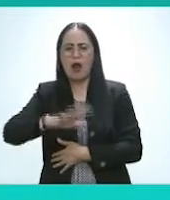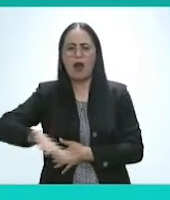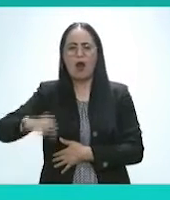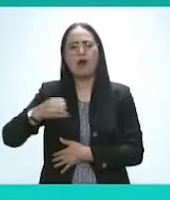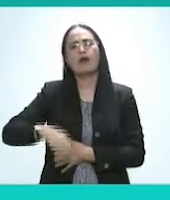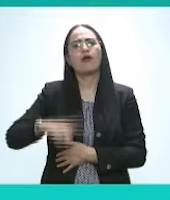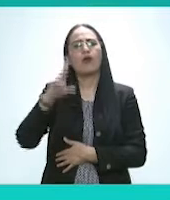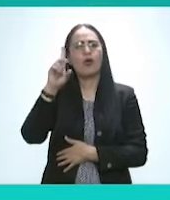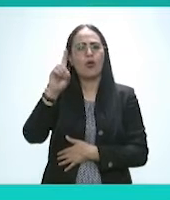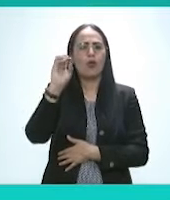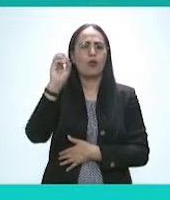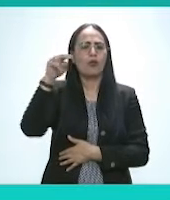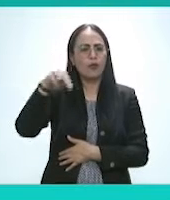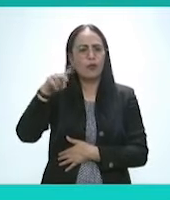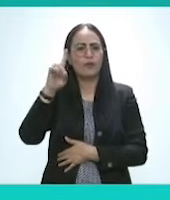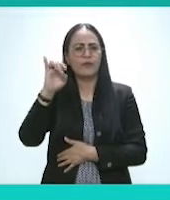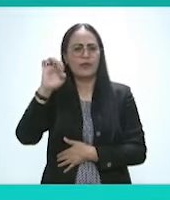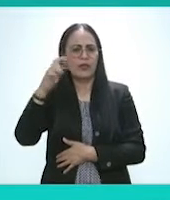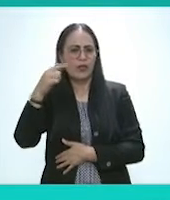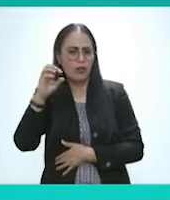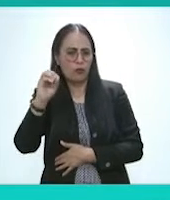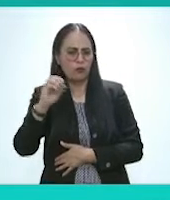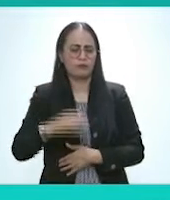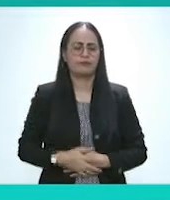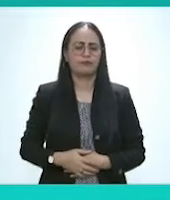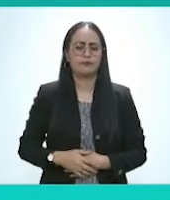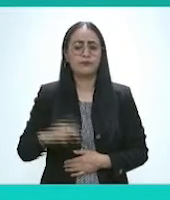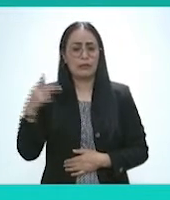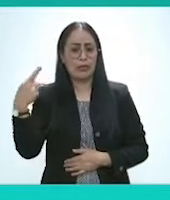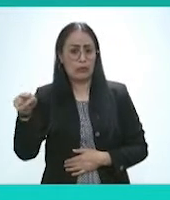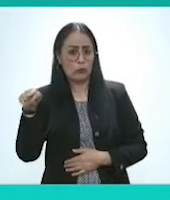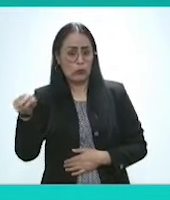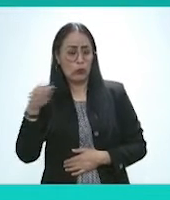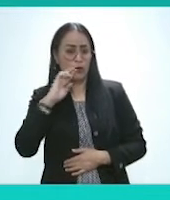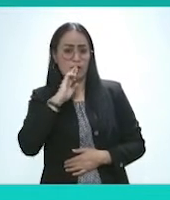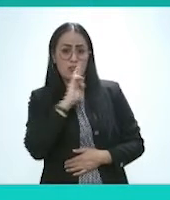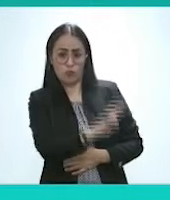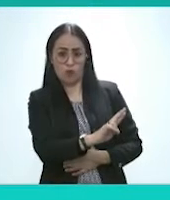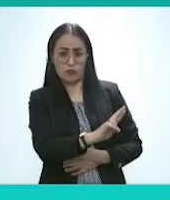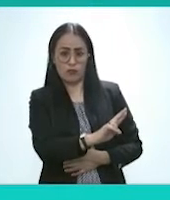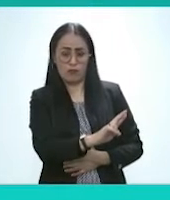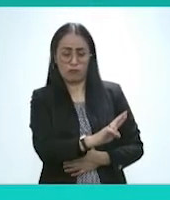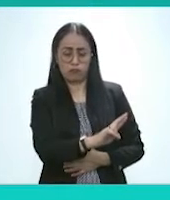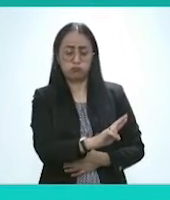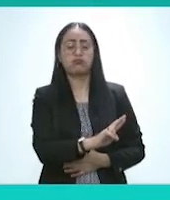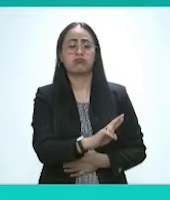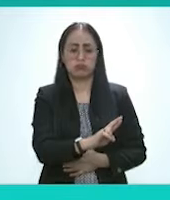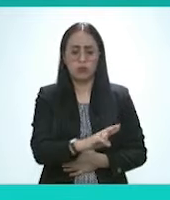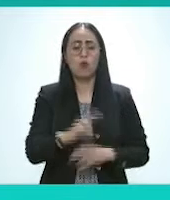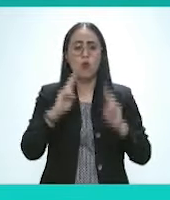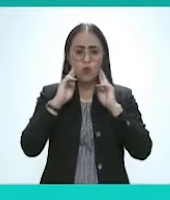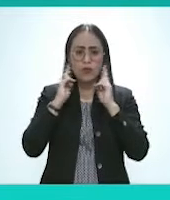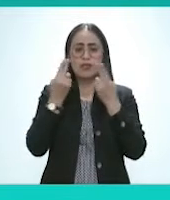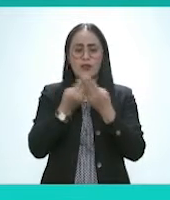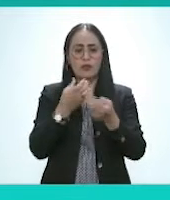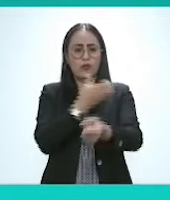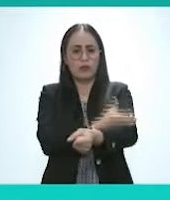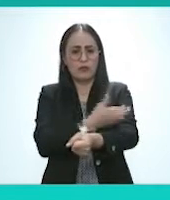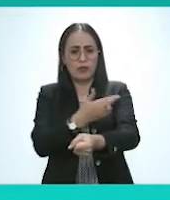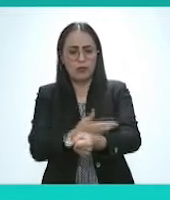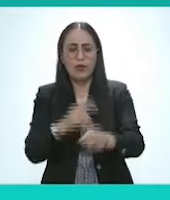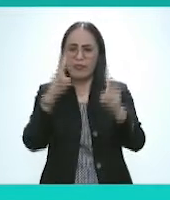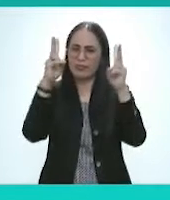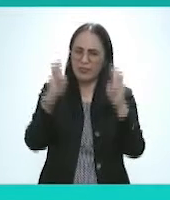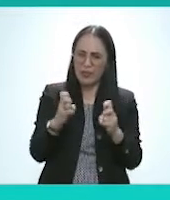la respuesta de la semana fue categórica por conducto de la unidad coordinadora de asuntos jurídicos